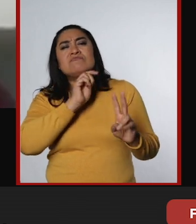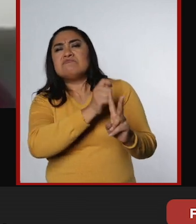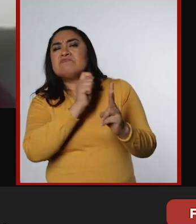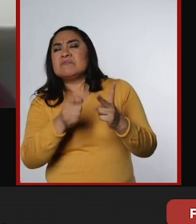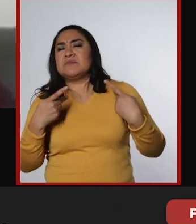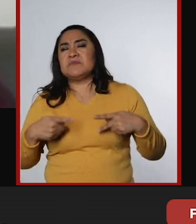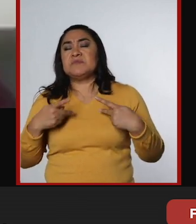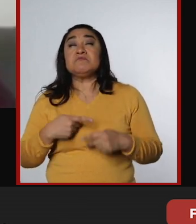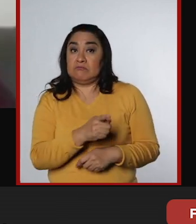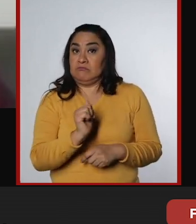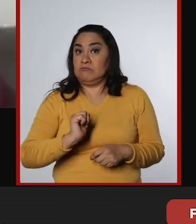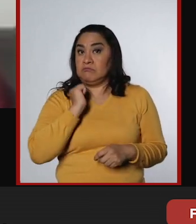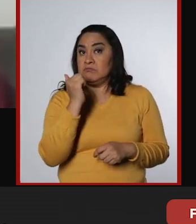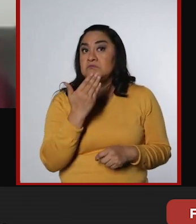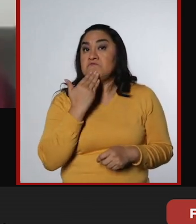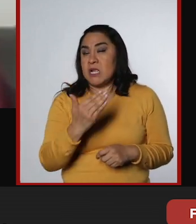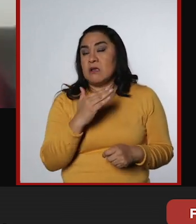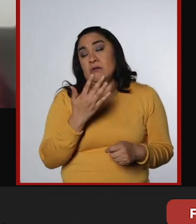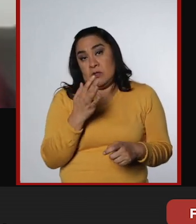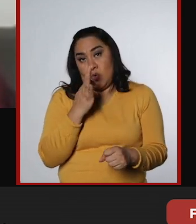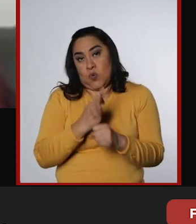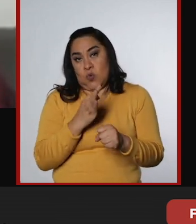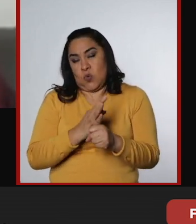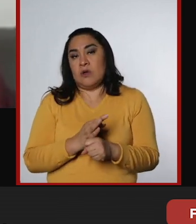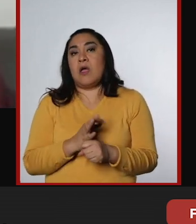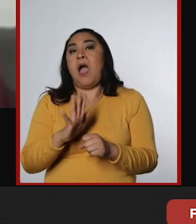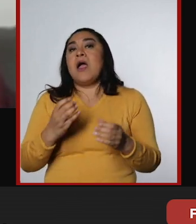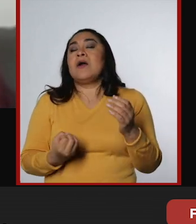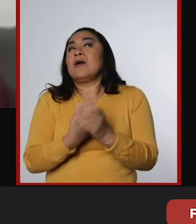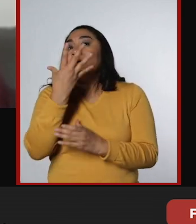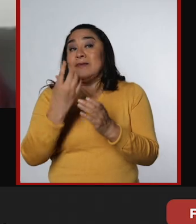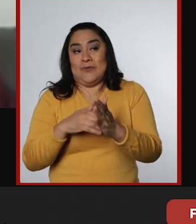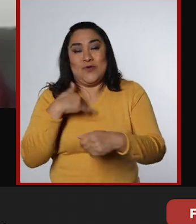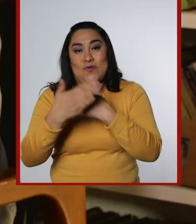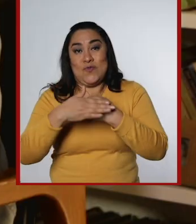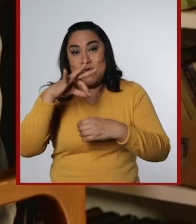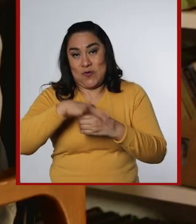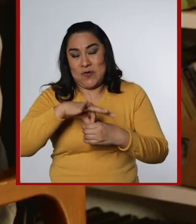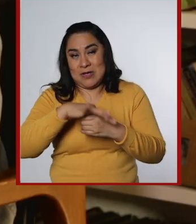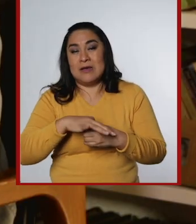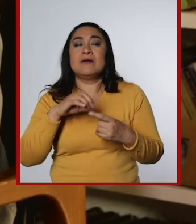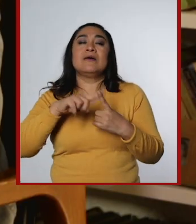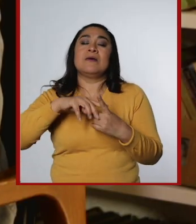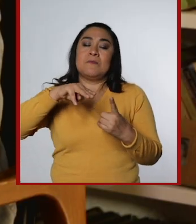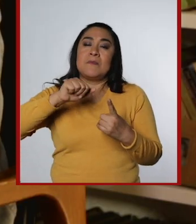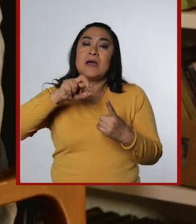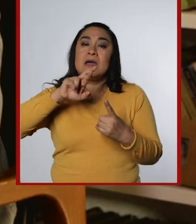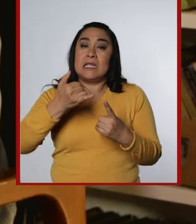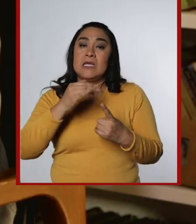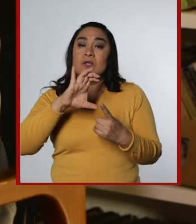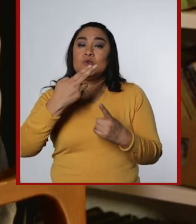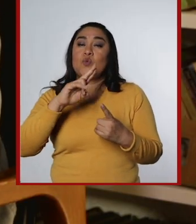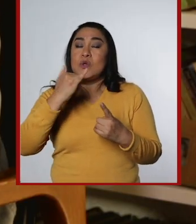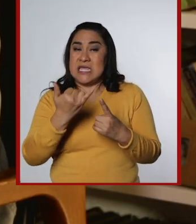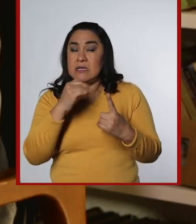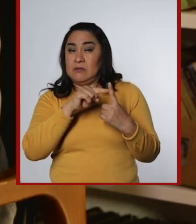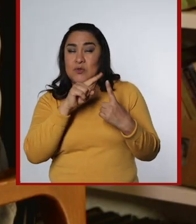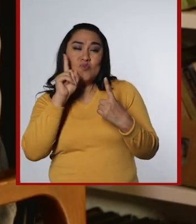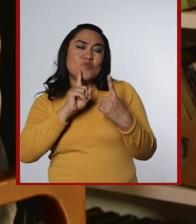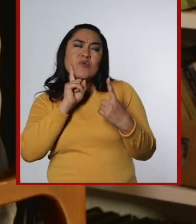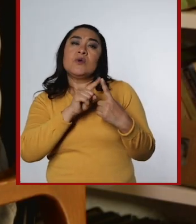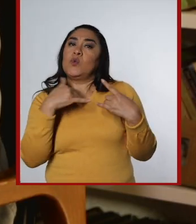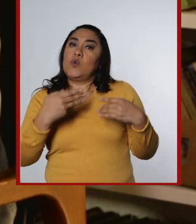nueva elección. Mira, con Marichuy me parece que es una mujer emblemática, es una mujer